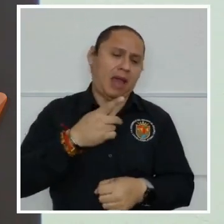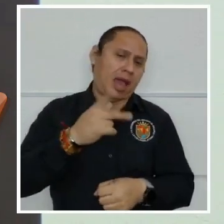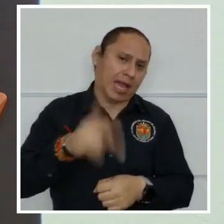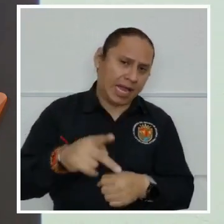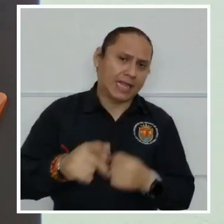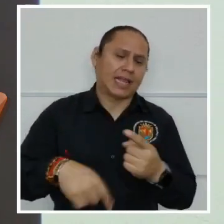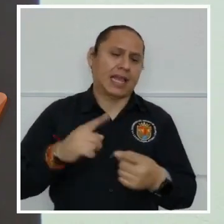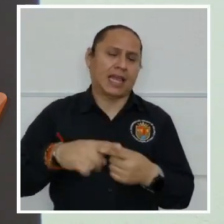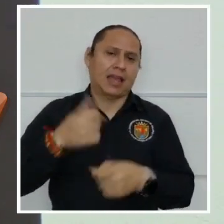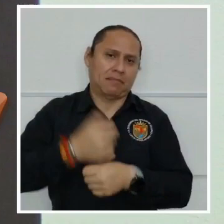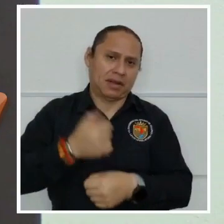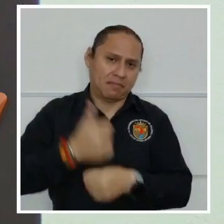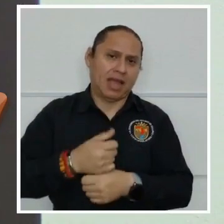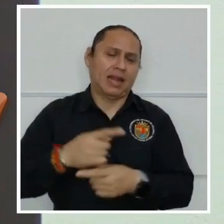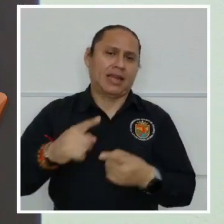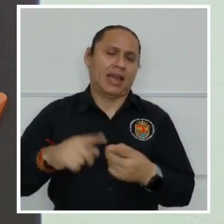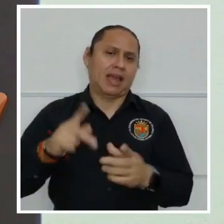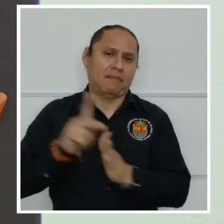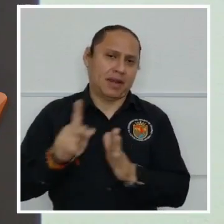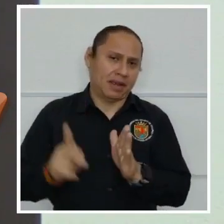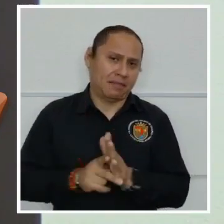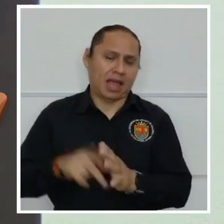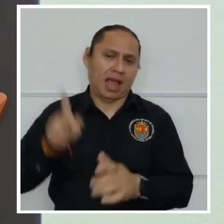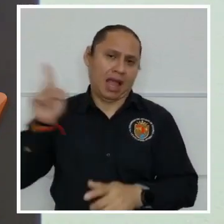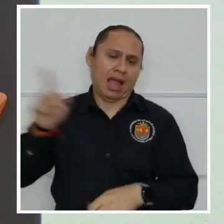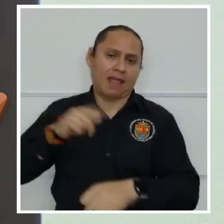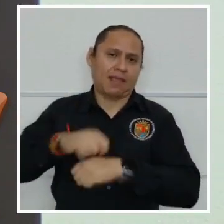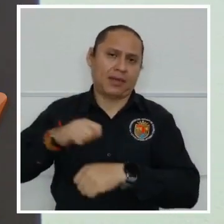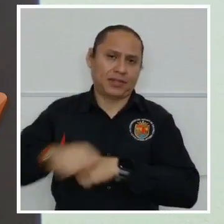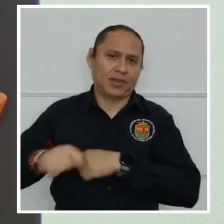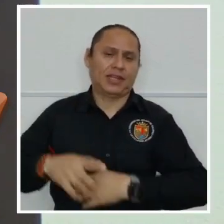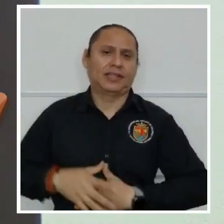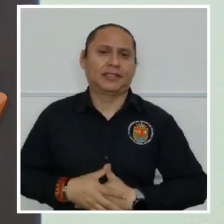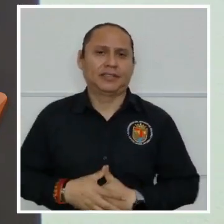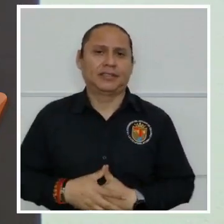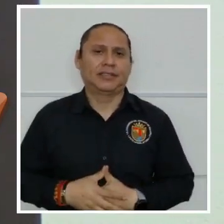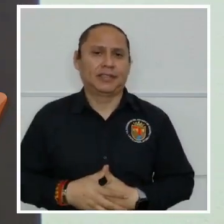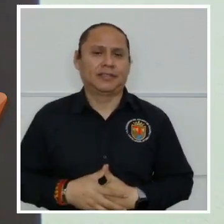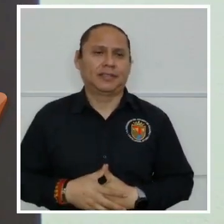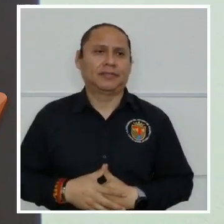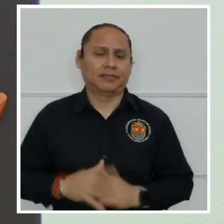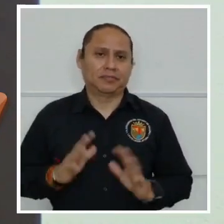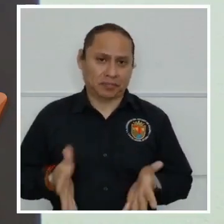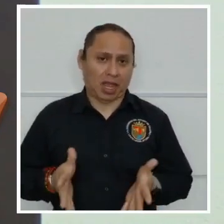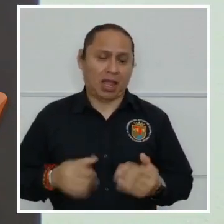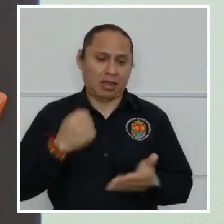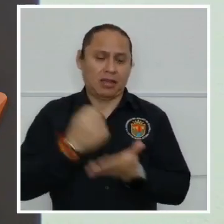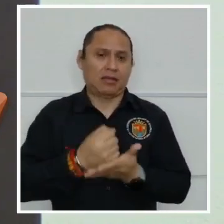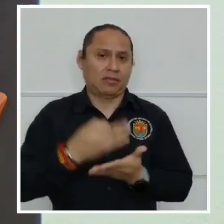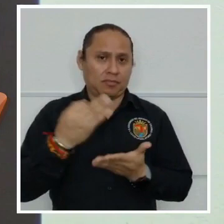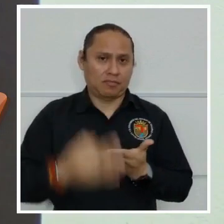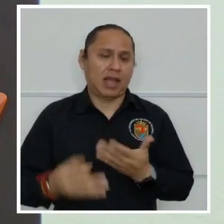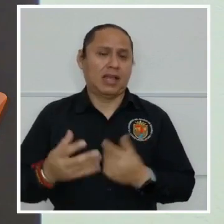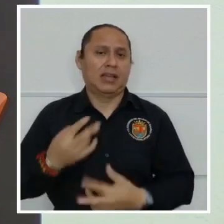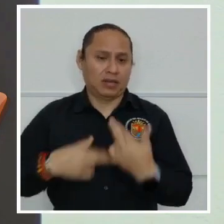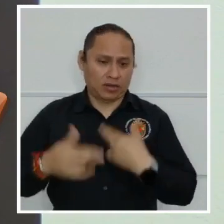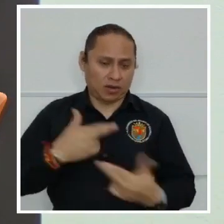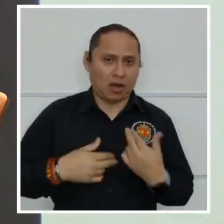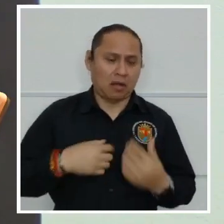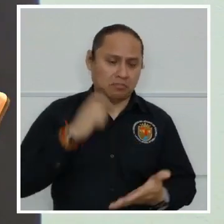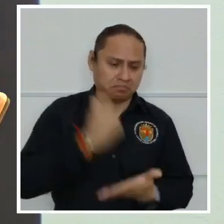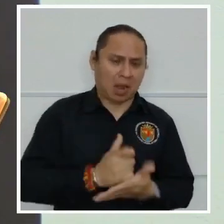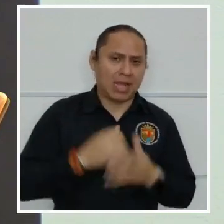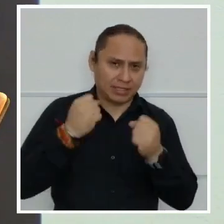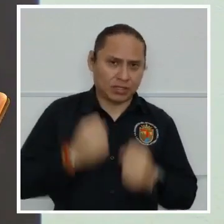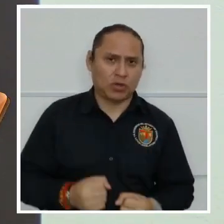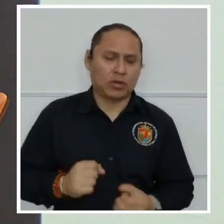y superior ubicadas en el territorio del municipio de Tapachula, Chiapas, habiéndose autorizado el retorno seguro, y pagarán